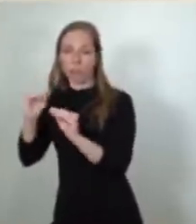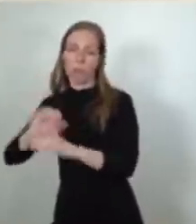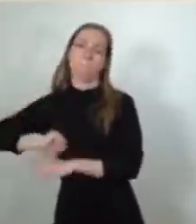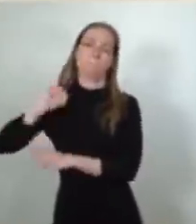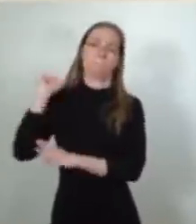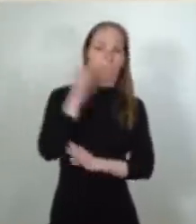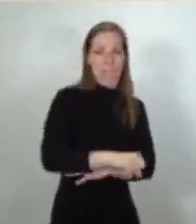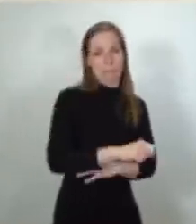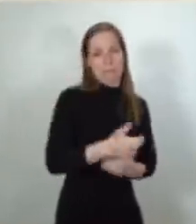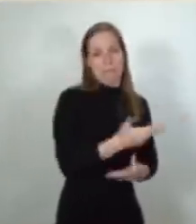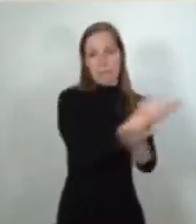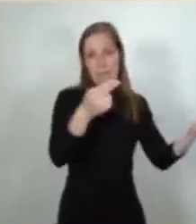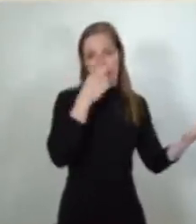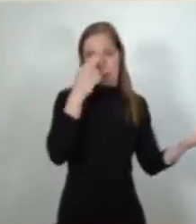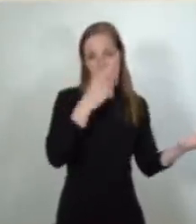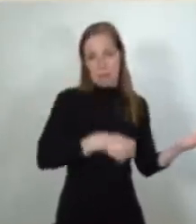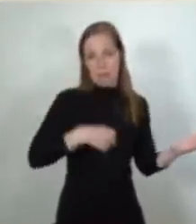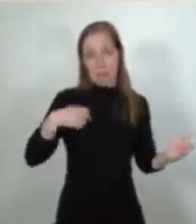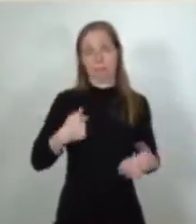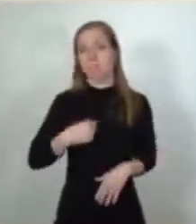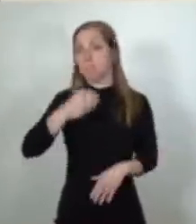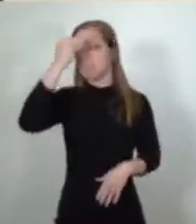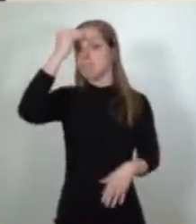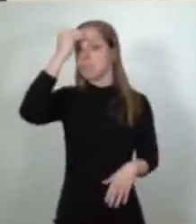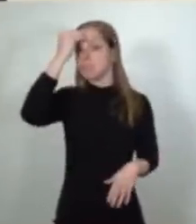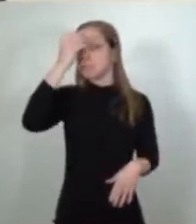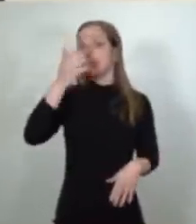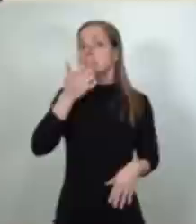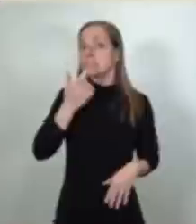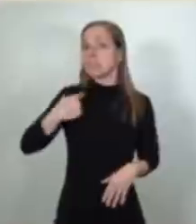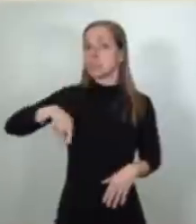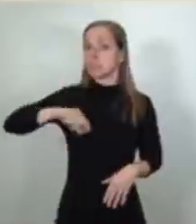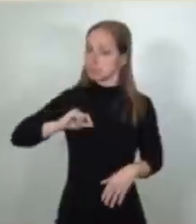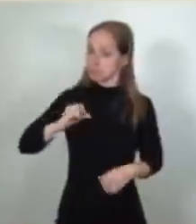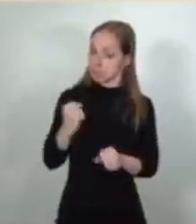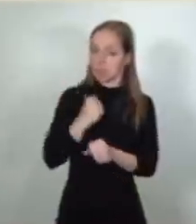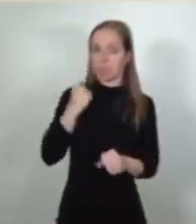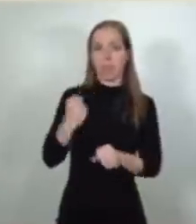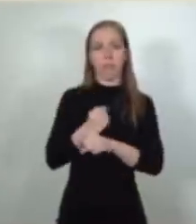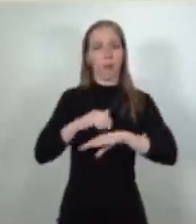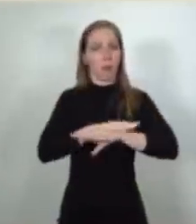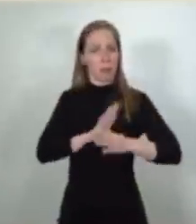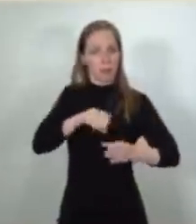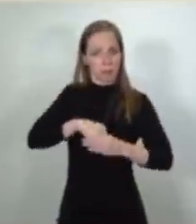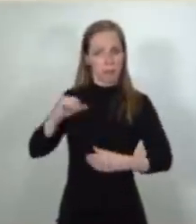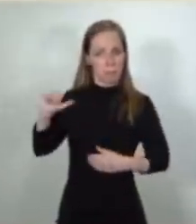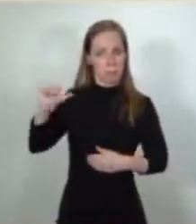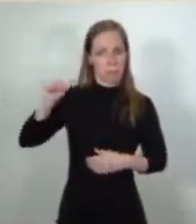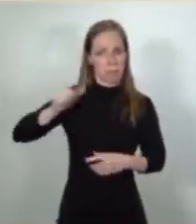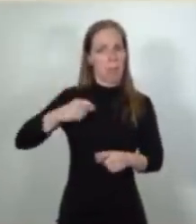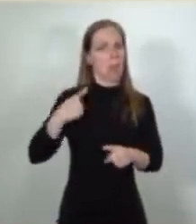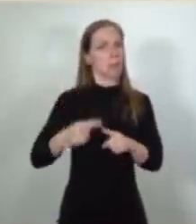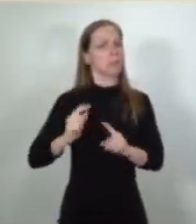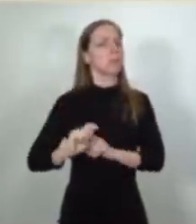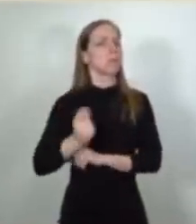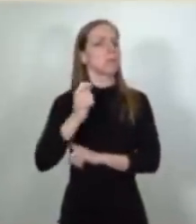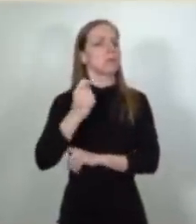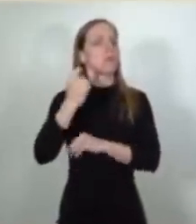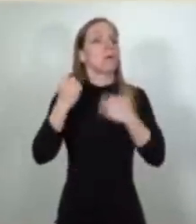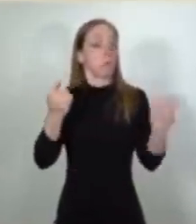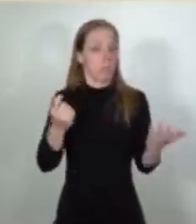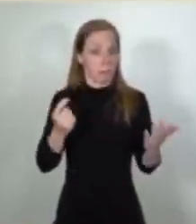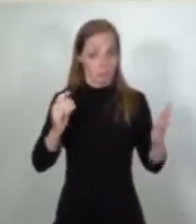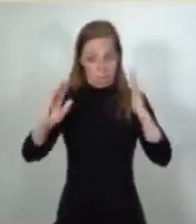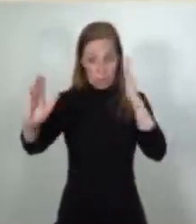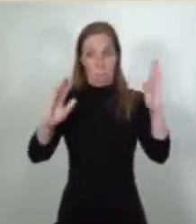general. Y creo que si algo hemos conseguido con nuestro trabajo en el Gobierno es precisamente afrontar esta